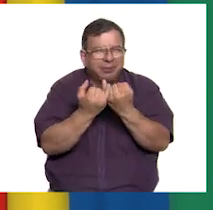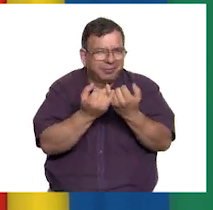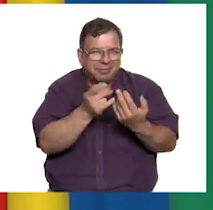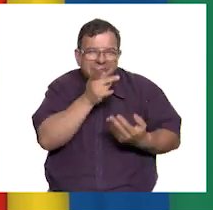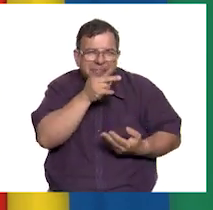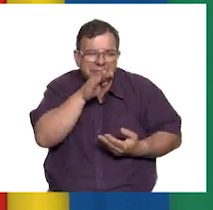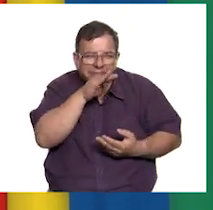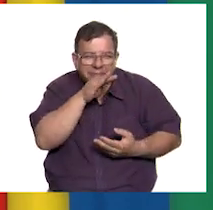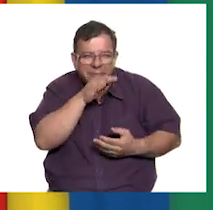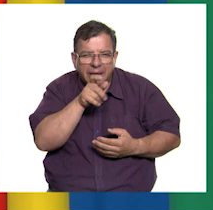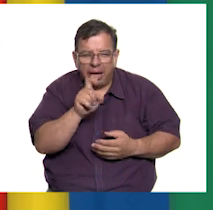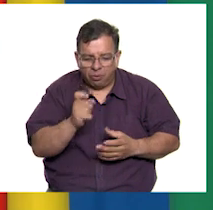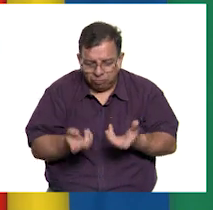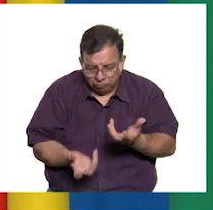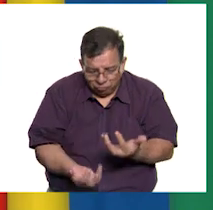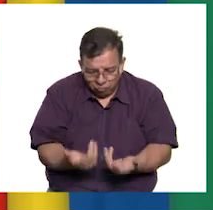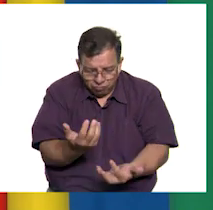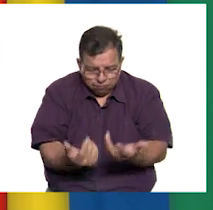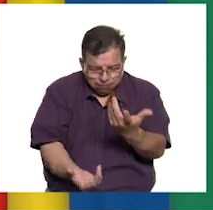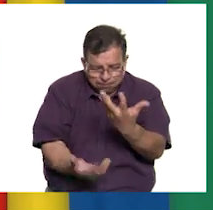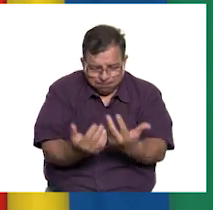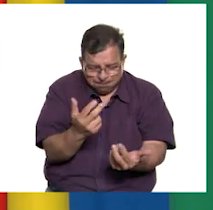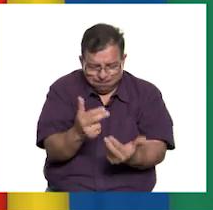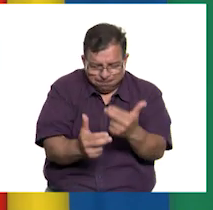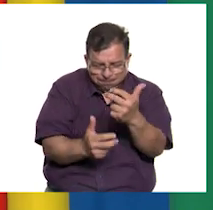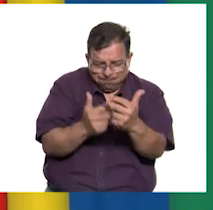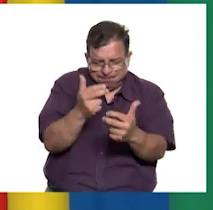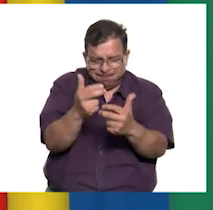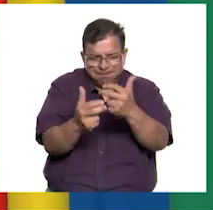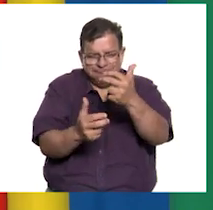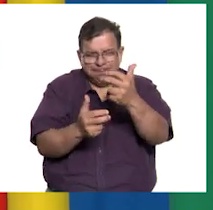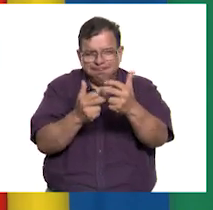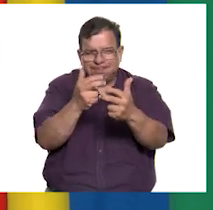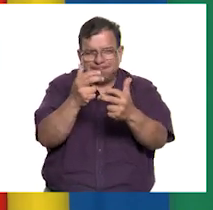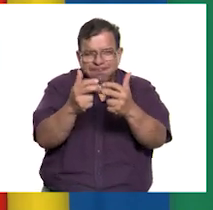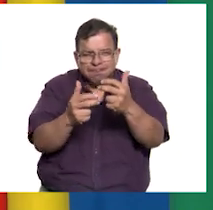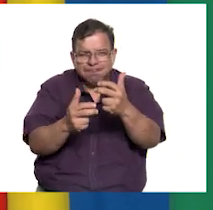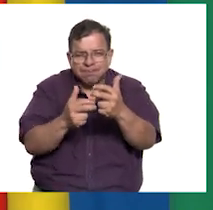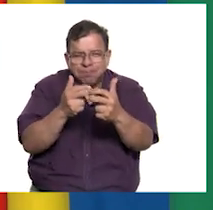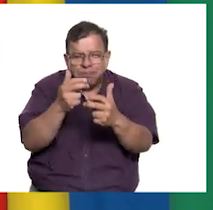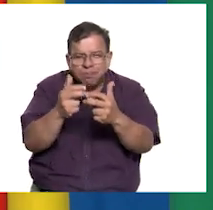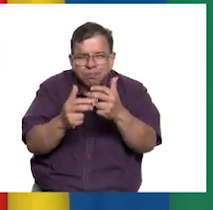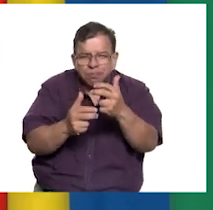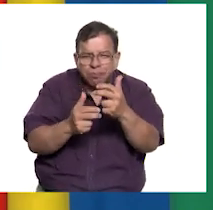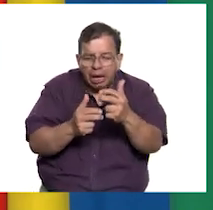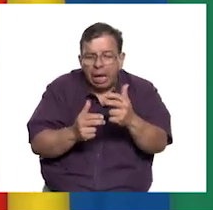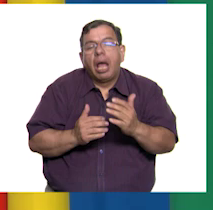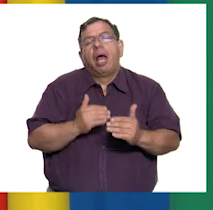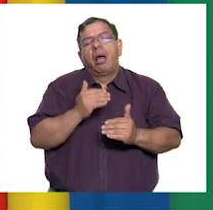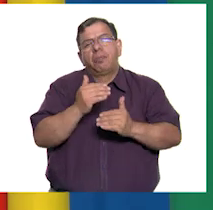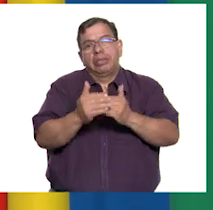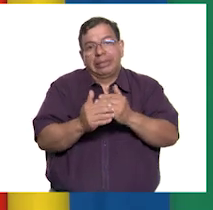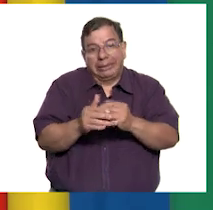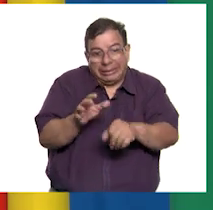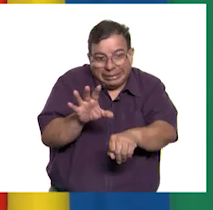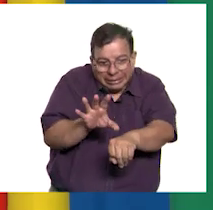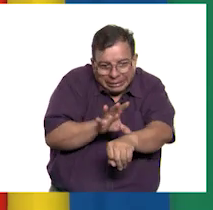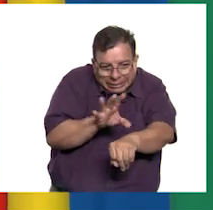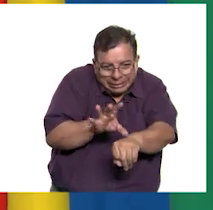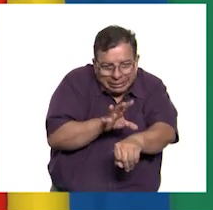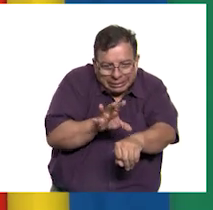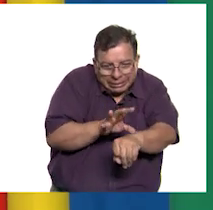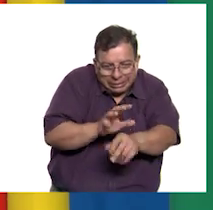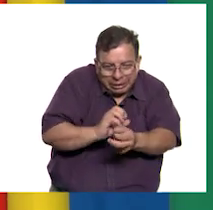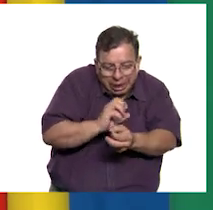agua. De repente empieza a salir así el vapor de su olla y, como pueden ver, los procesos de transmisión de energía por